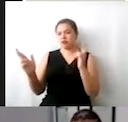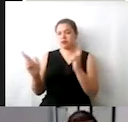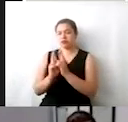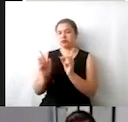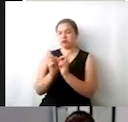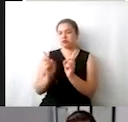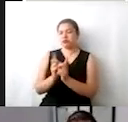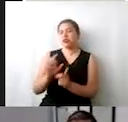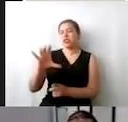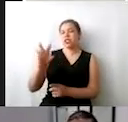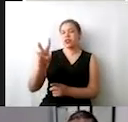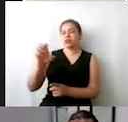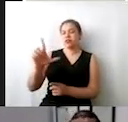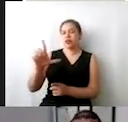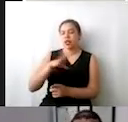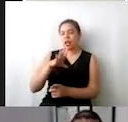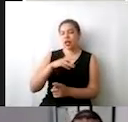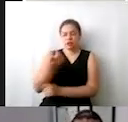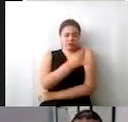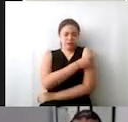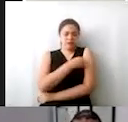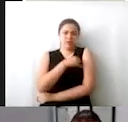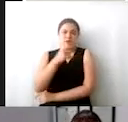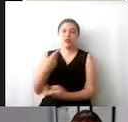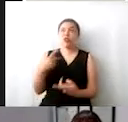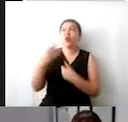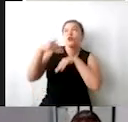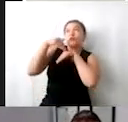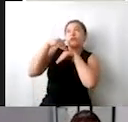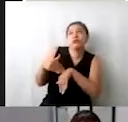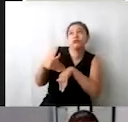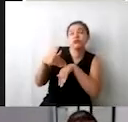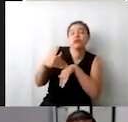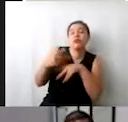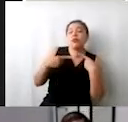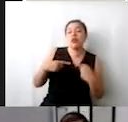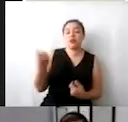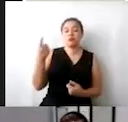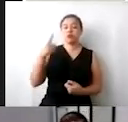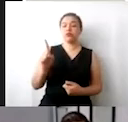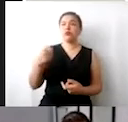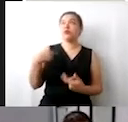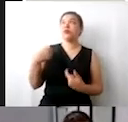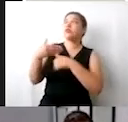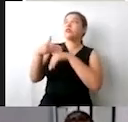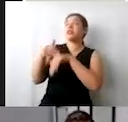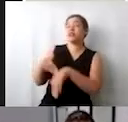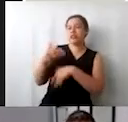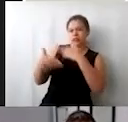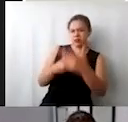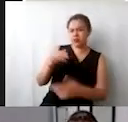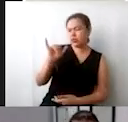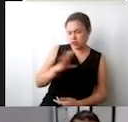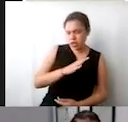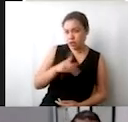implica y su distintivo es la subordinación. Es decir, es la prestación de un servicio pero subordinado.